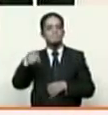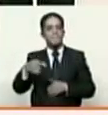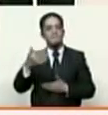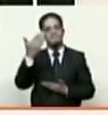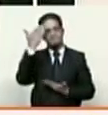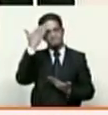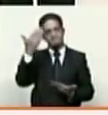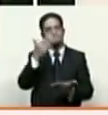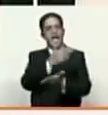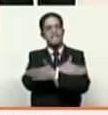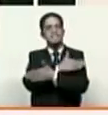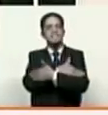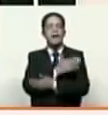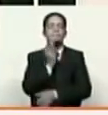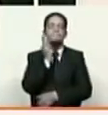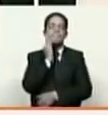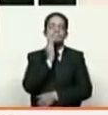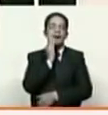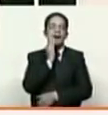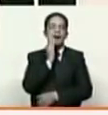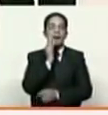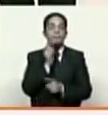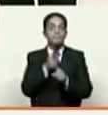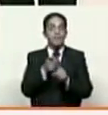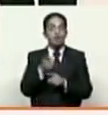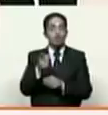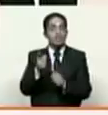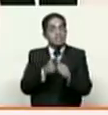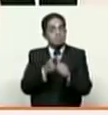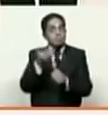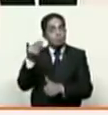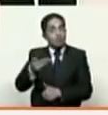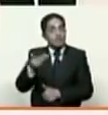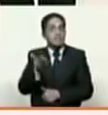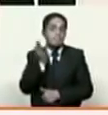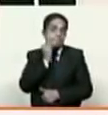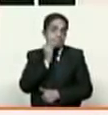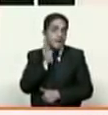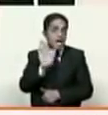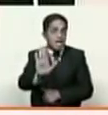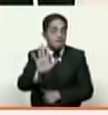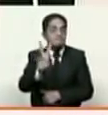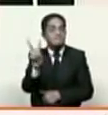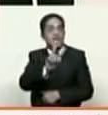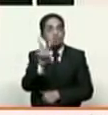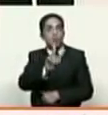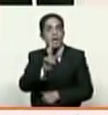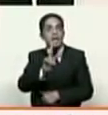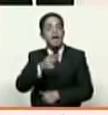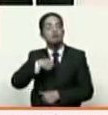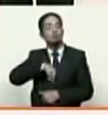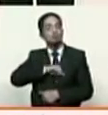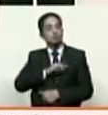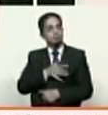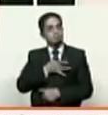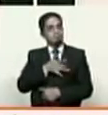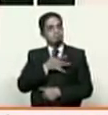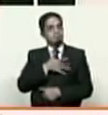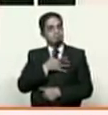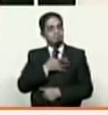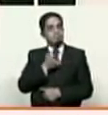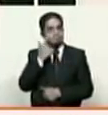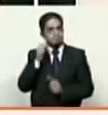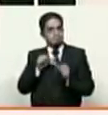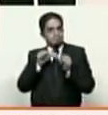a nuestra madre principal, Venezuela, nuestra patria, decirle que seguimos inspirados y seguimos